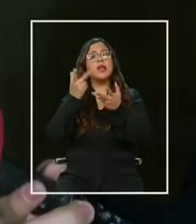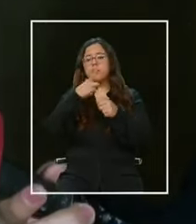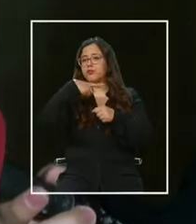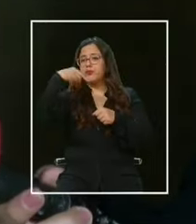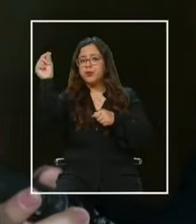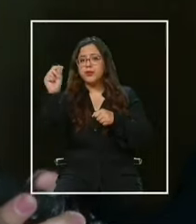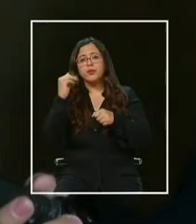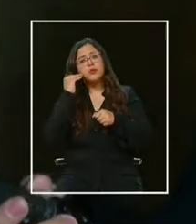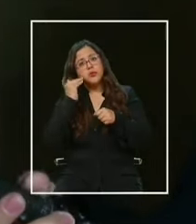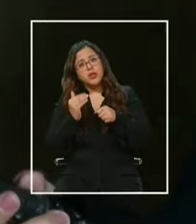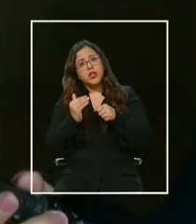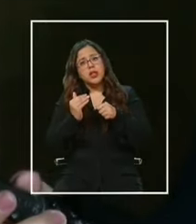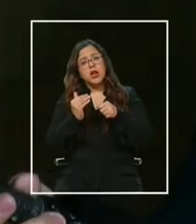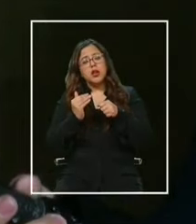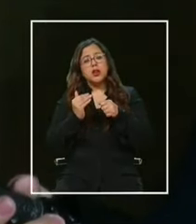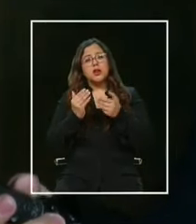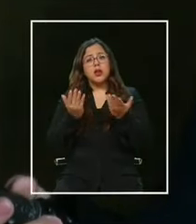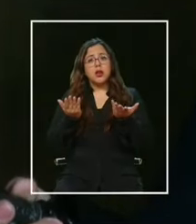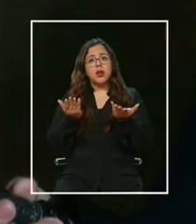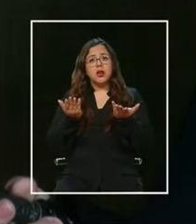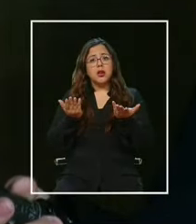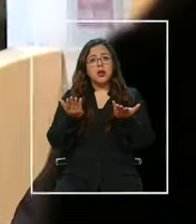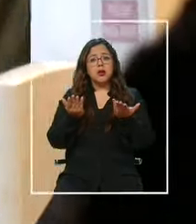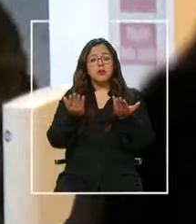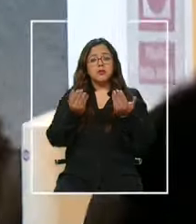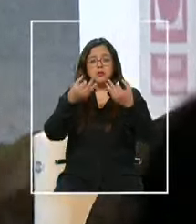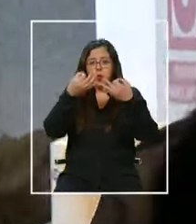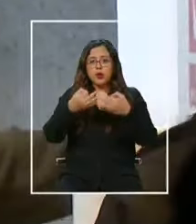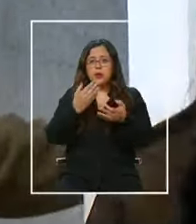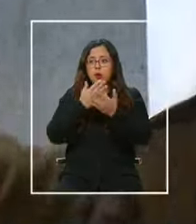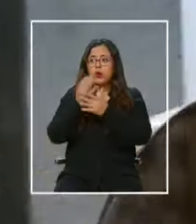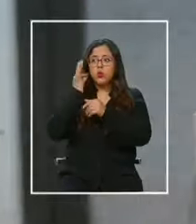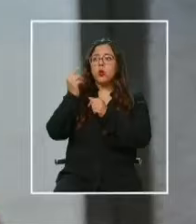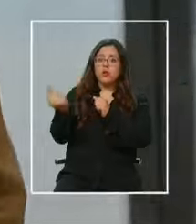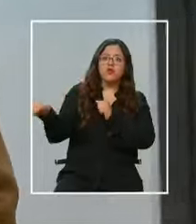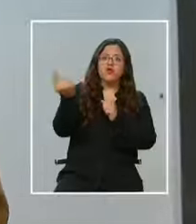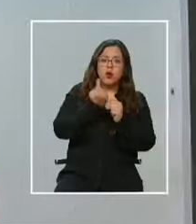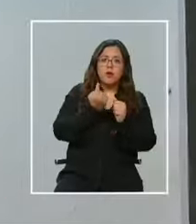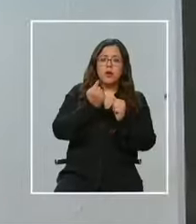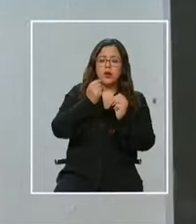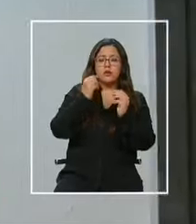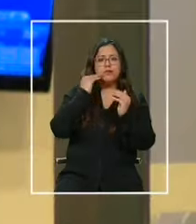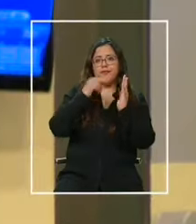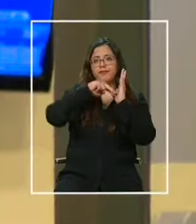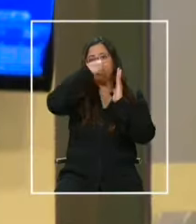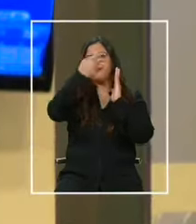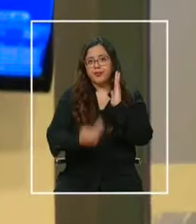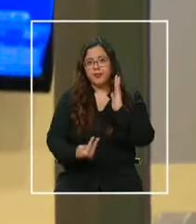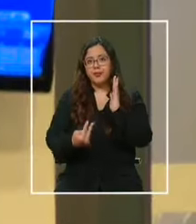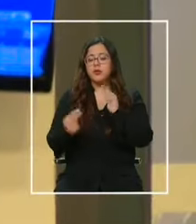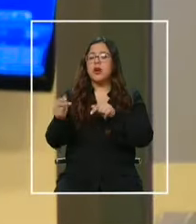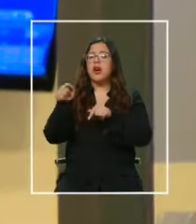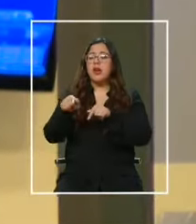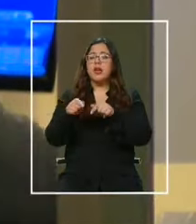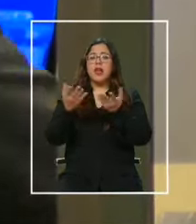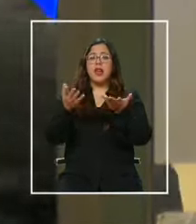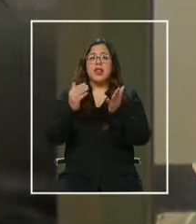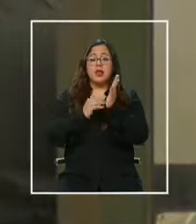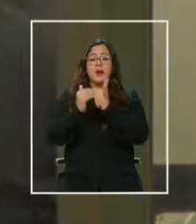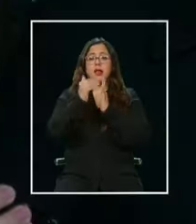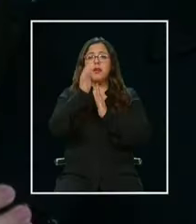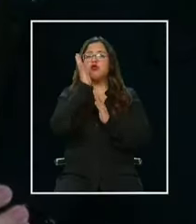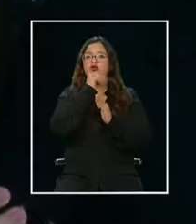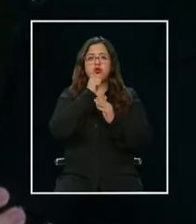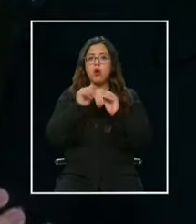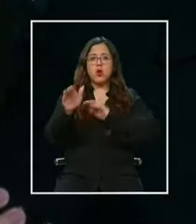del departamento, y cuando ella vuelve, la menor ya se había precipitado. En el departamento no existe una malla de protección. La ventana, el ventanal que daría